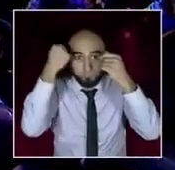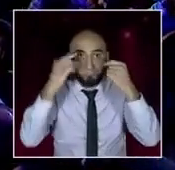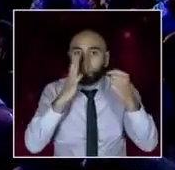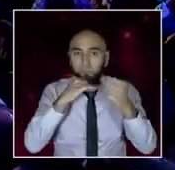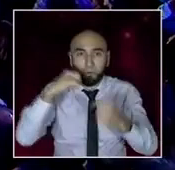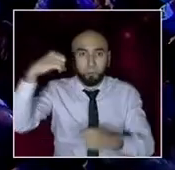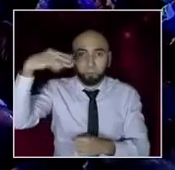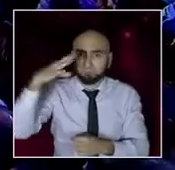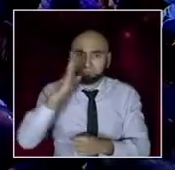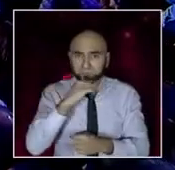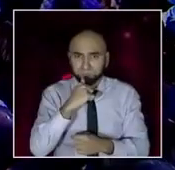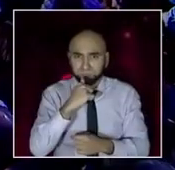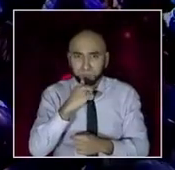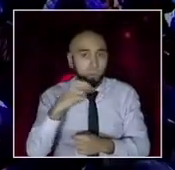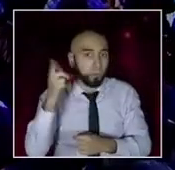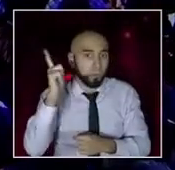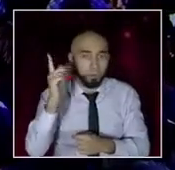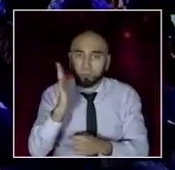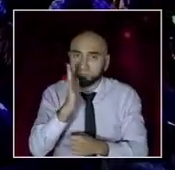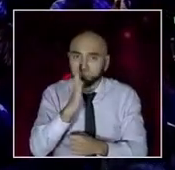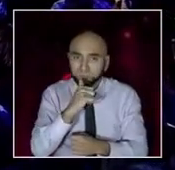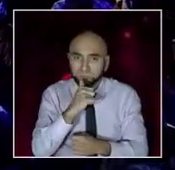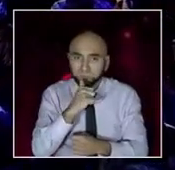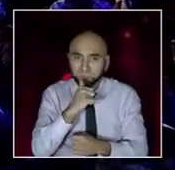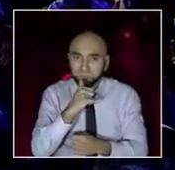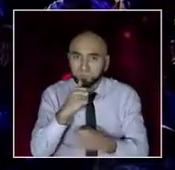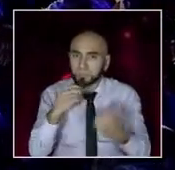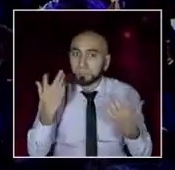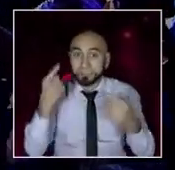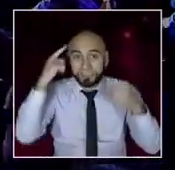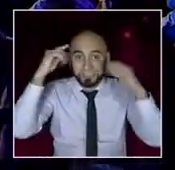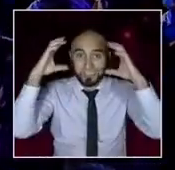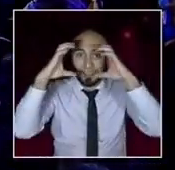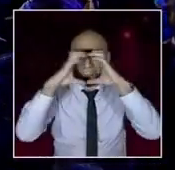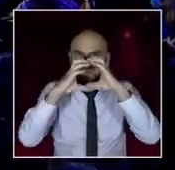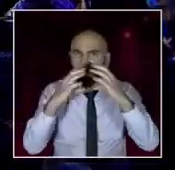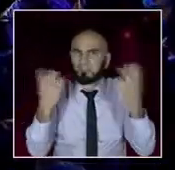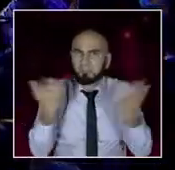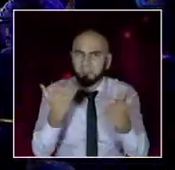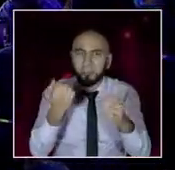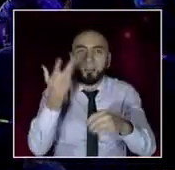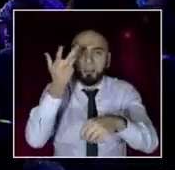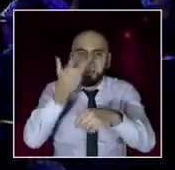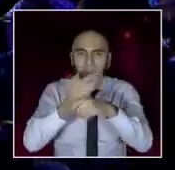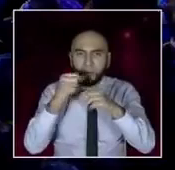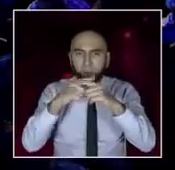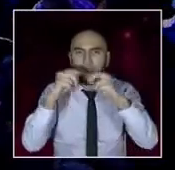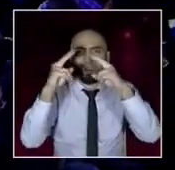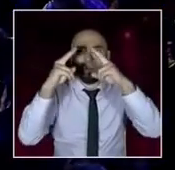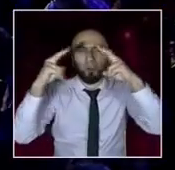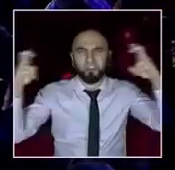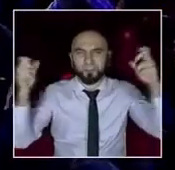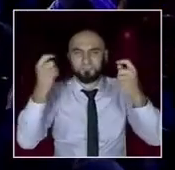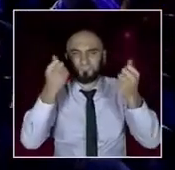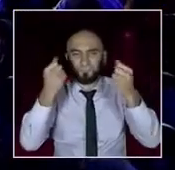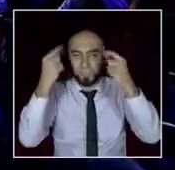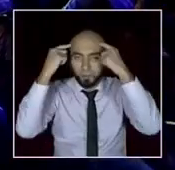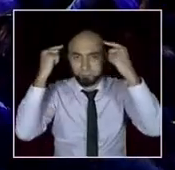sonido. Lo único que tienen como cerebro son flujos de impulsos eléctricos que